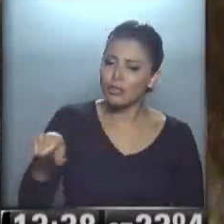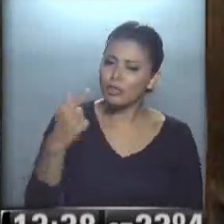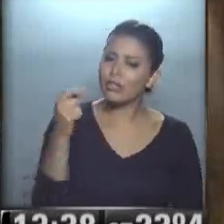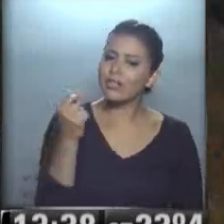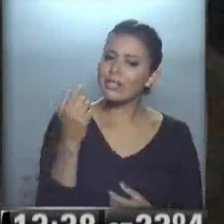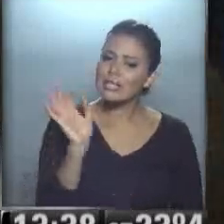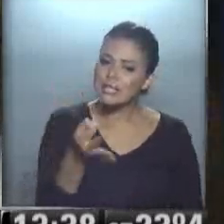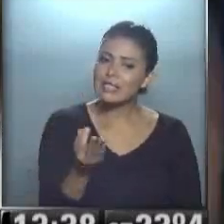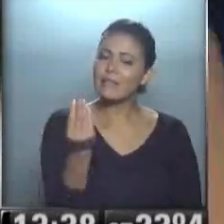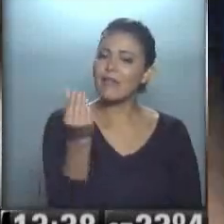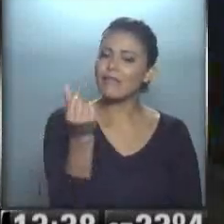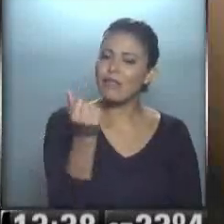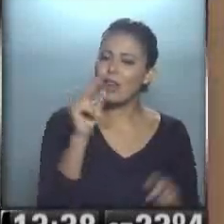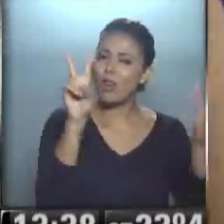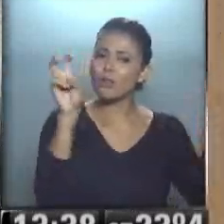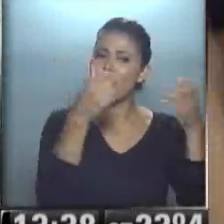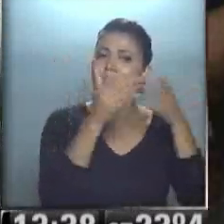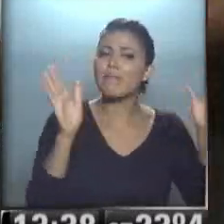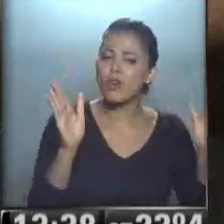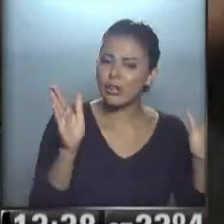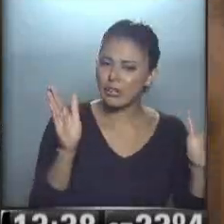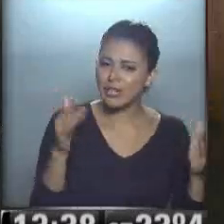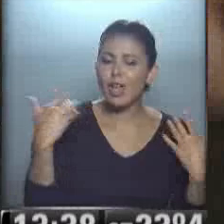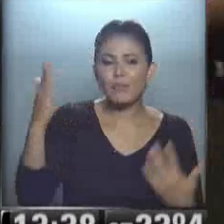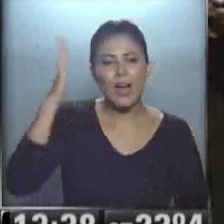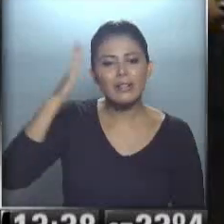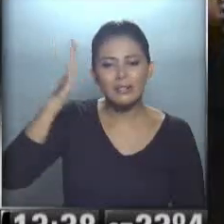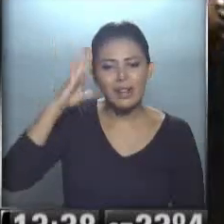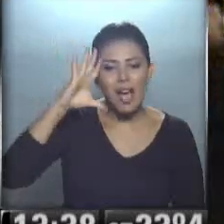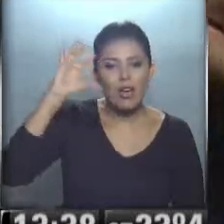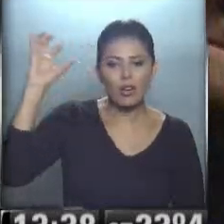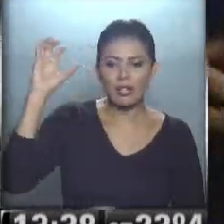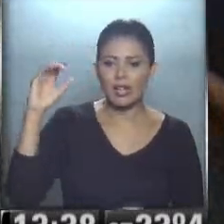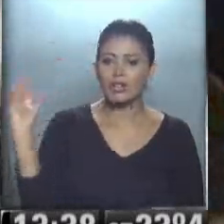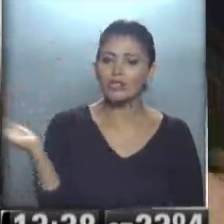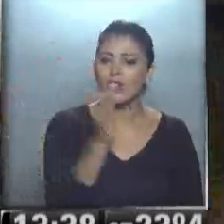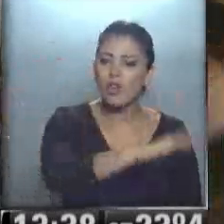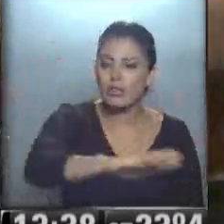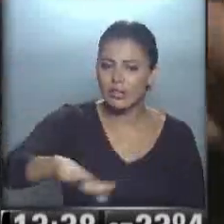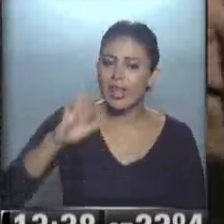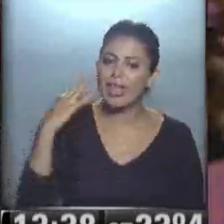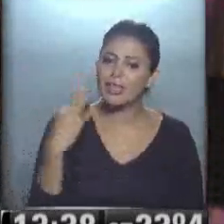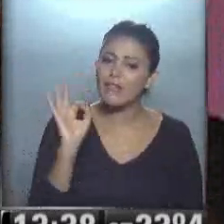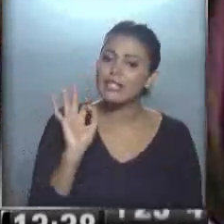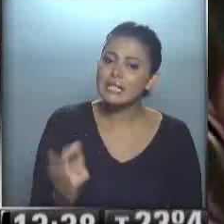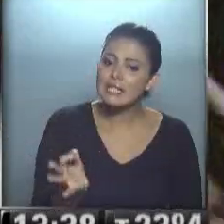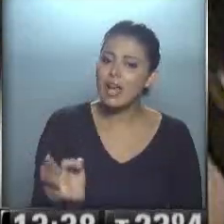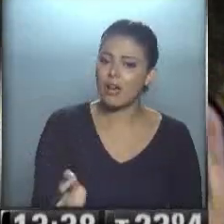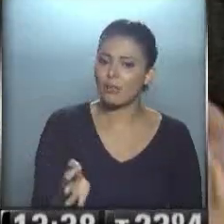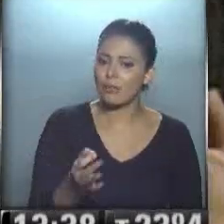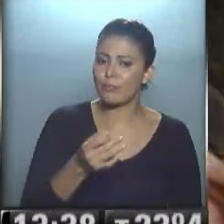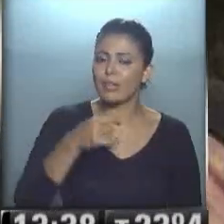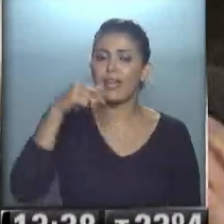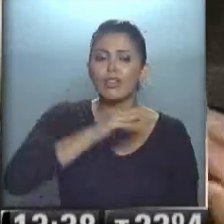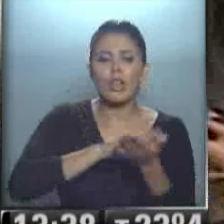lo que tenemos hoy, democracia, para que tengamos memoria. Los chicos tienen que saber que no puede pasar